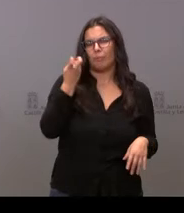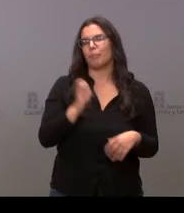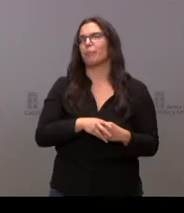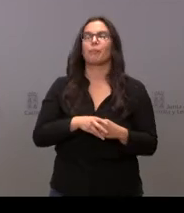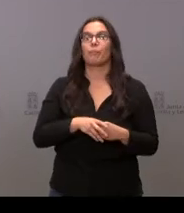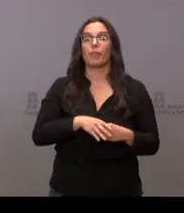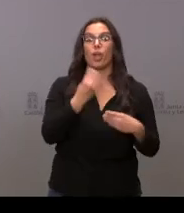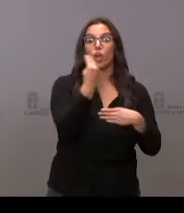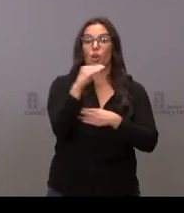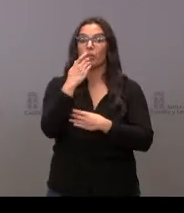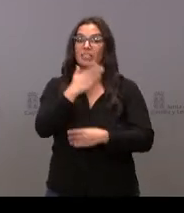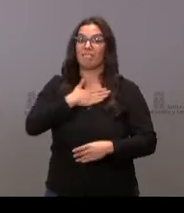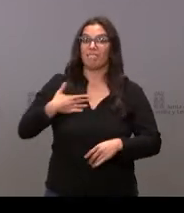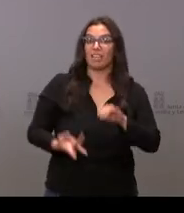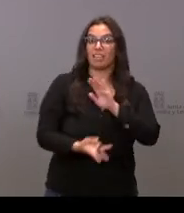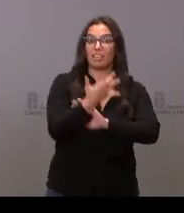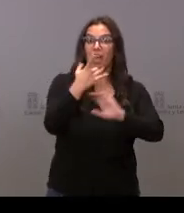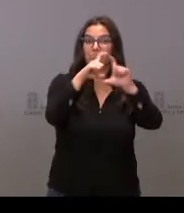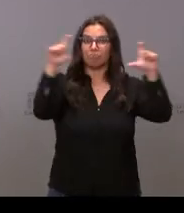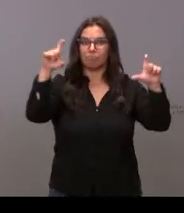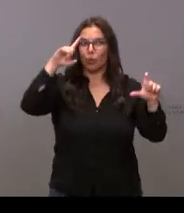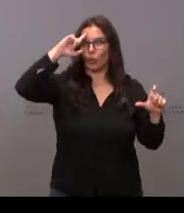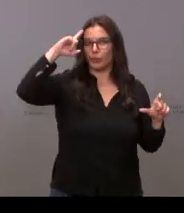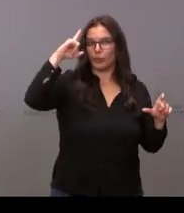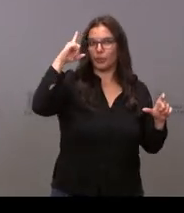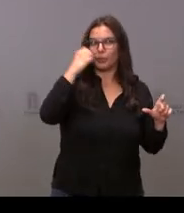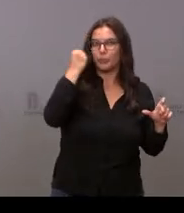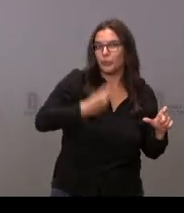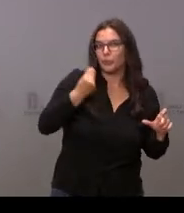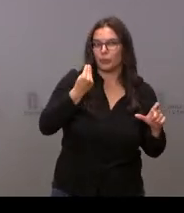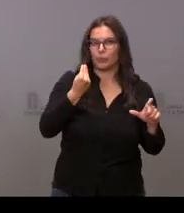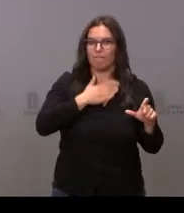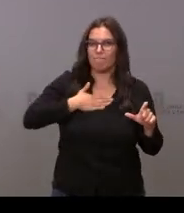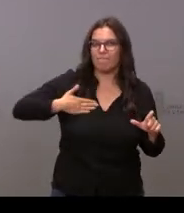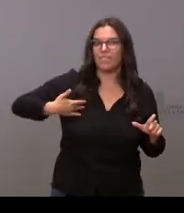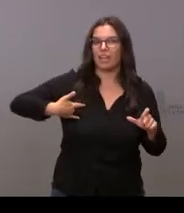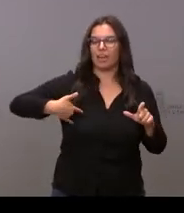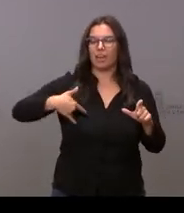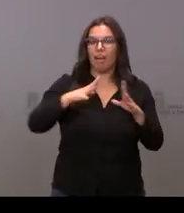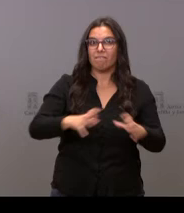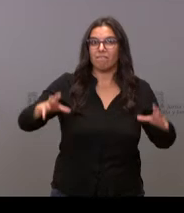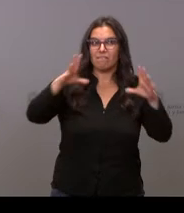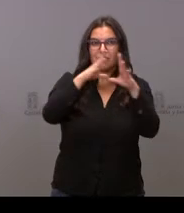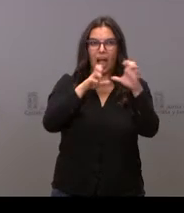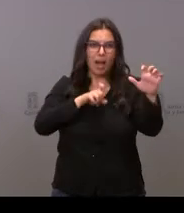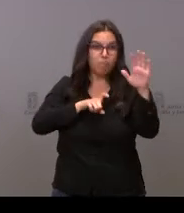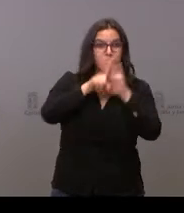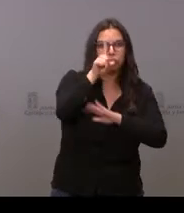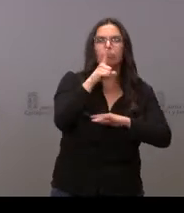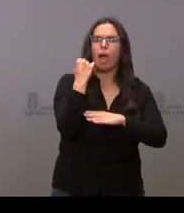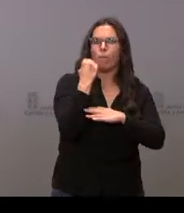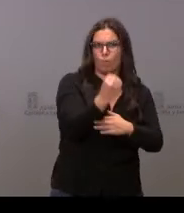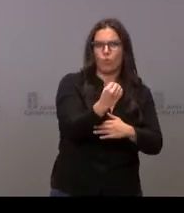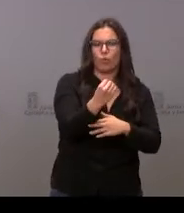los jóvenes emprendedores ingeniosos ambiciosos y con ganas de comerse el mundo los